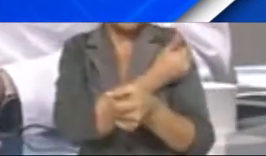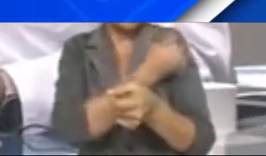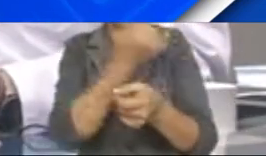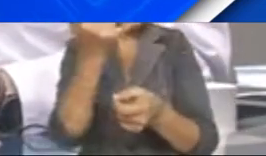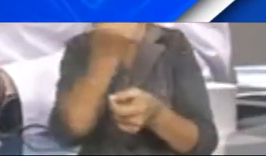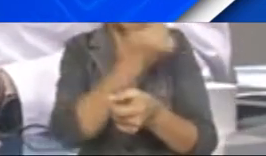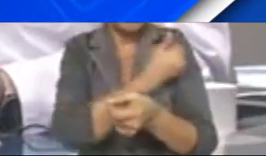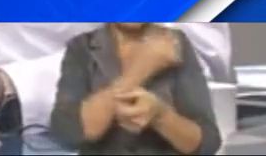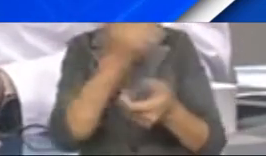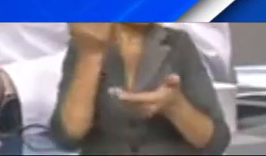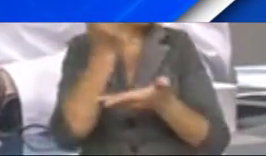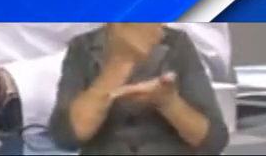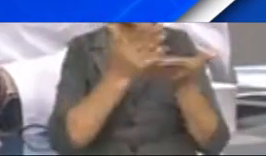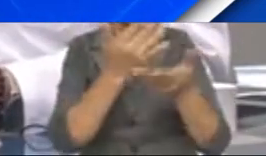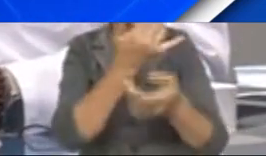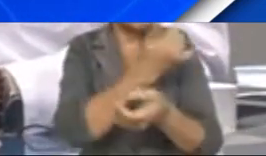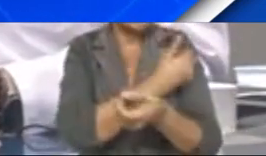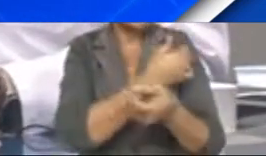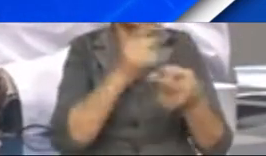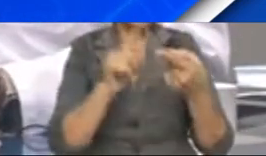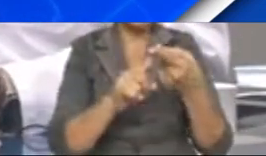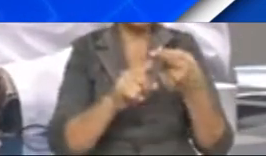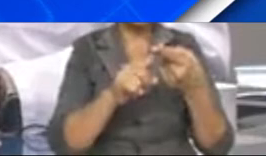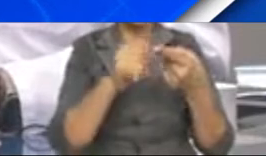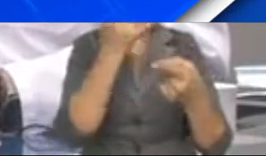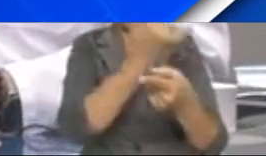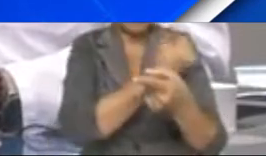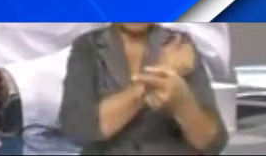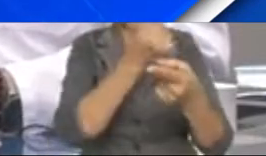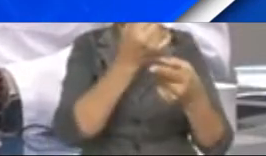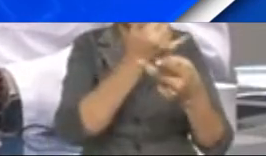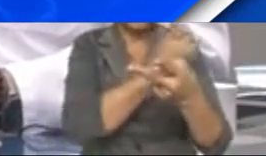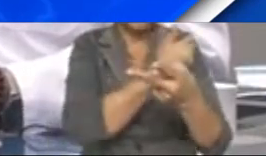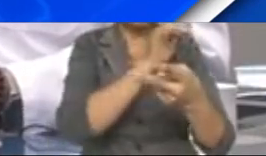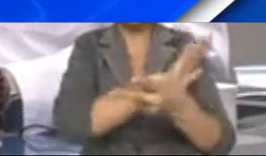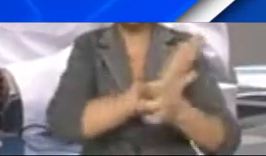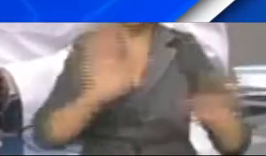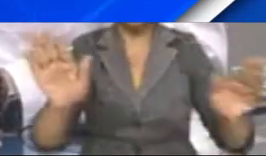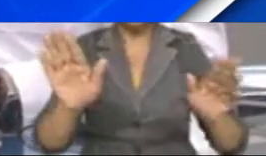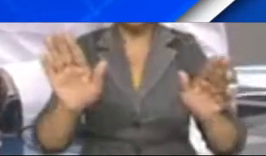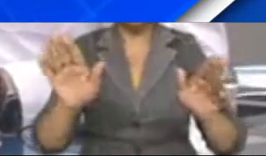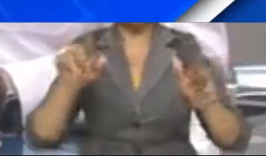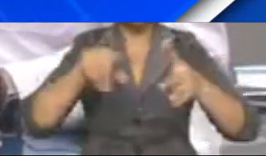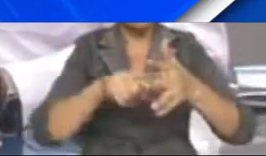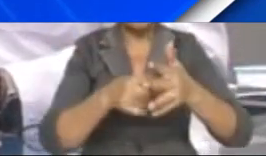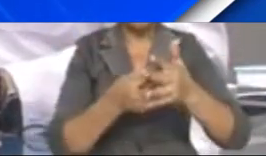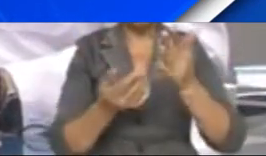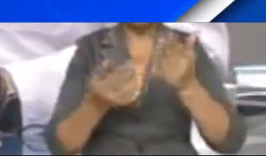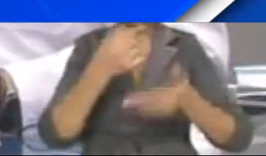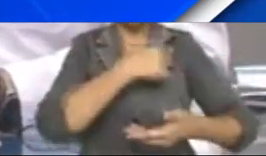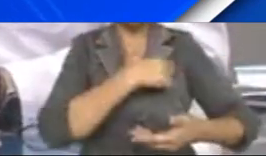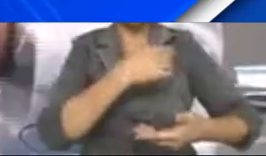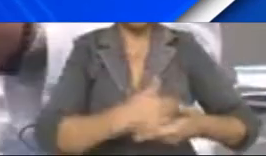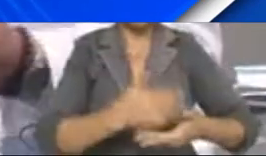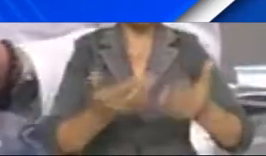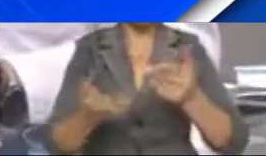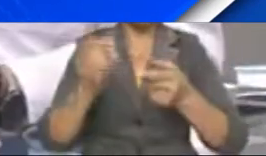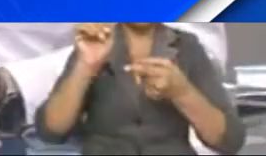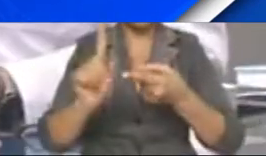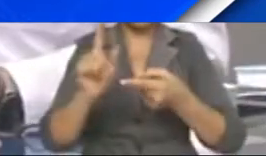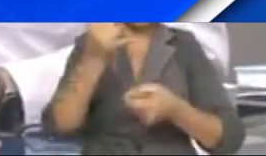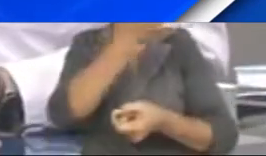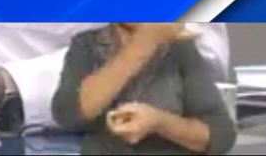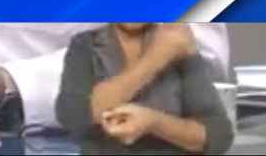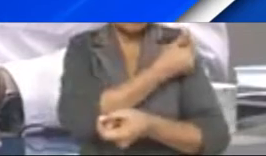depende del tipo de vacuna. Algunos que se vacunaron con dos dosis y ya completaron su esquema, pueden iniciar ahorita en marzo su primera